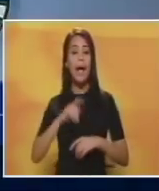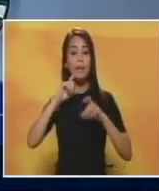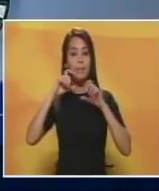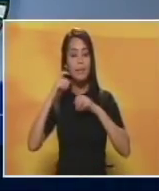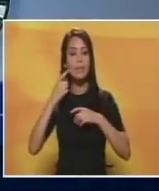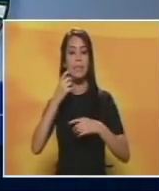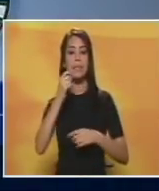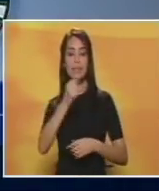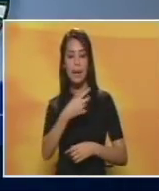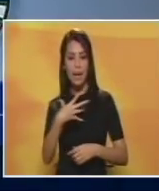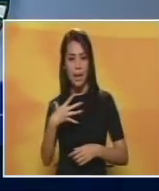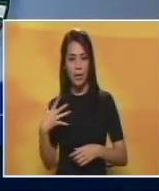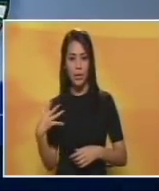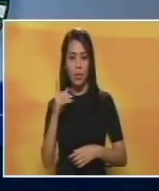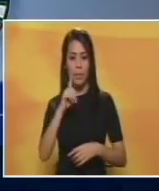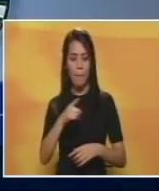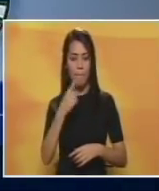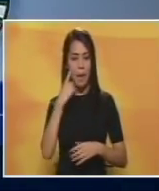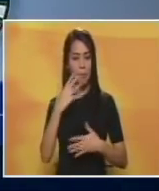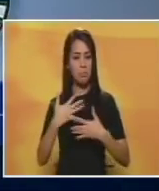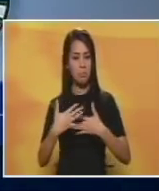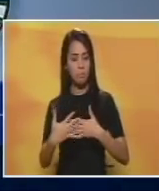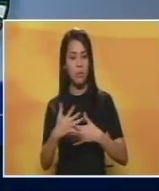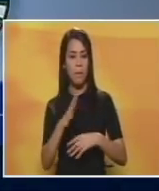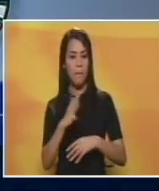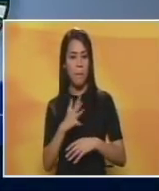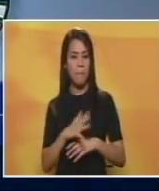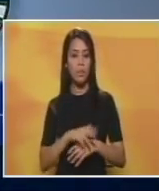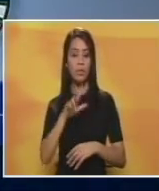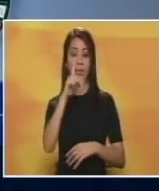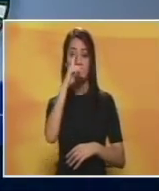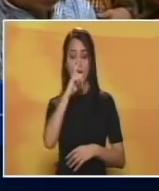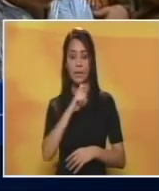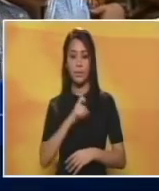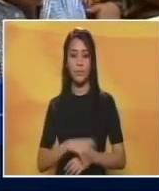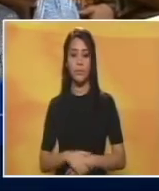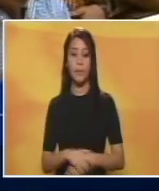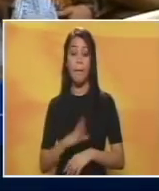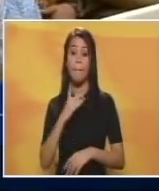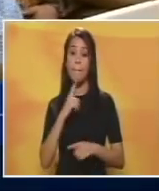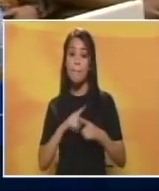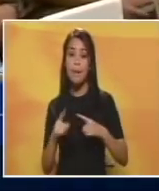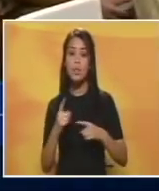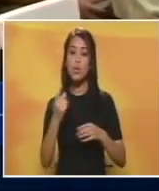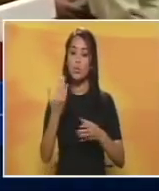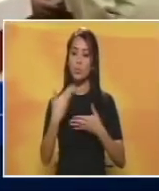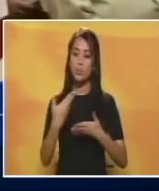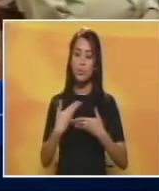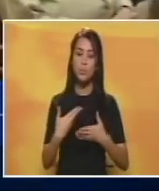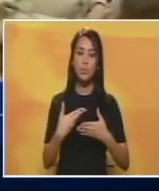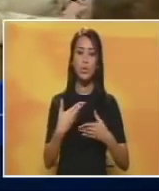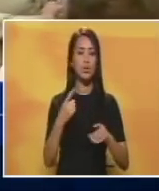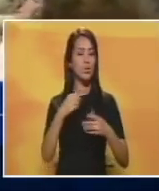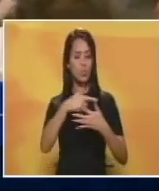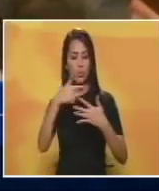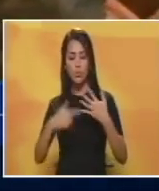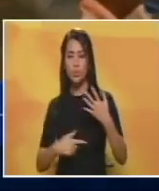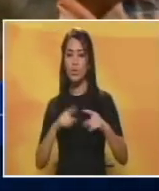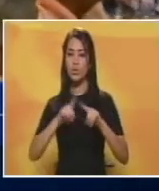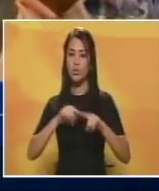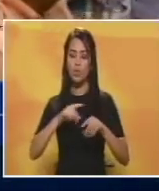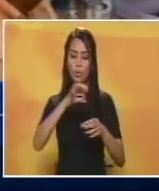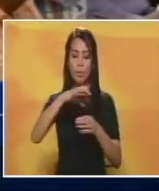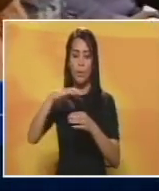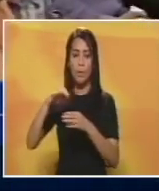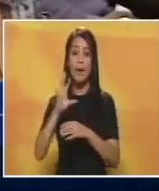pueden obtenerse a su máxima capacidad en un lapso no mayor a 3 años, siempre y cuando reciban fertilizantes, agroquímicos, semillas y seguridad